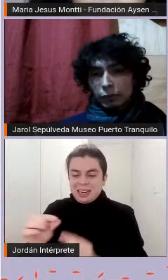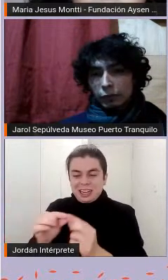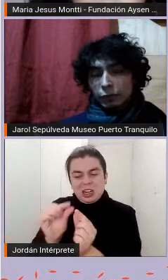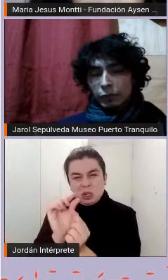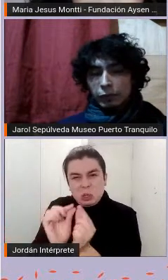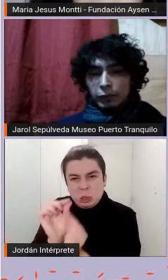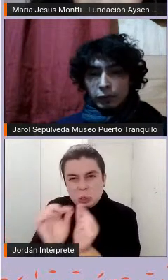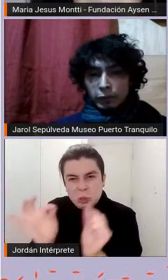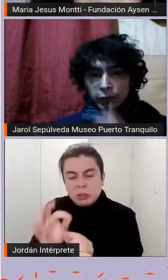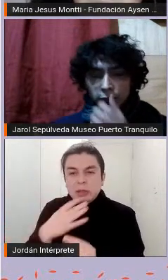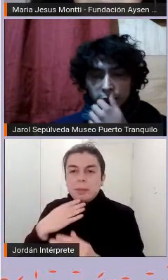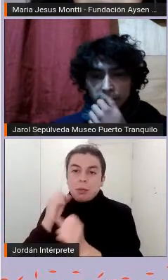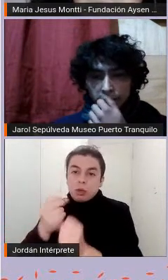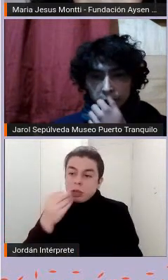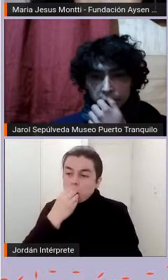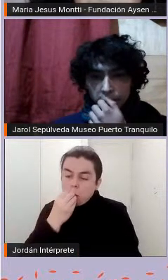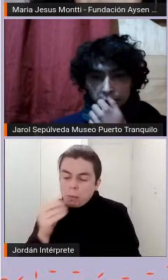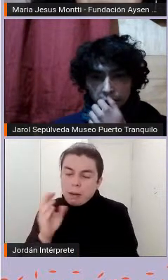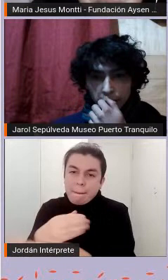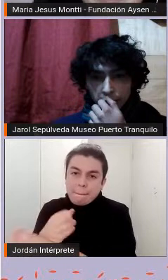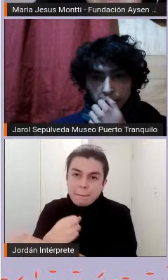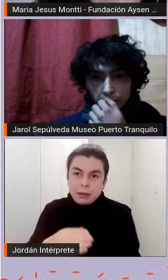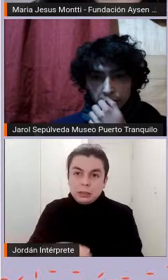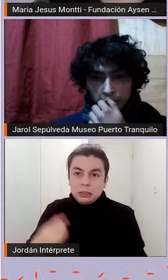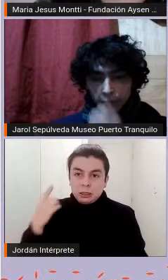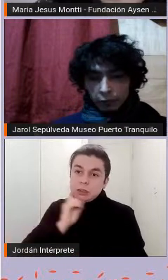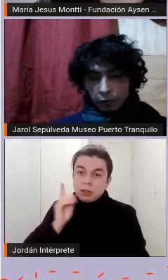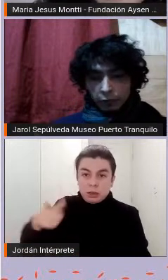lomo, es bastante pequeña y curva.